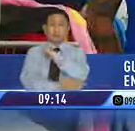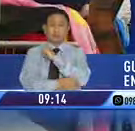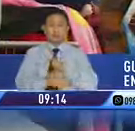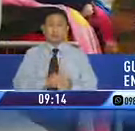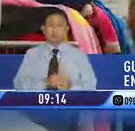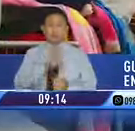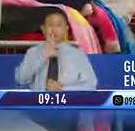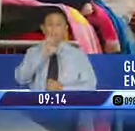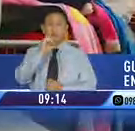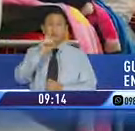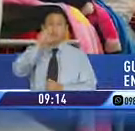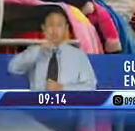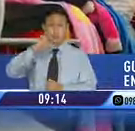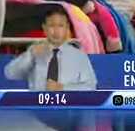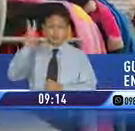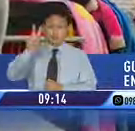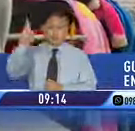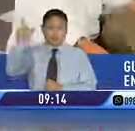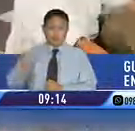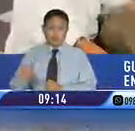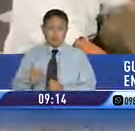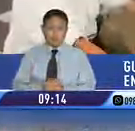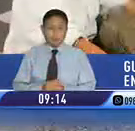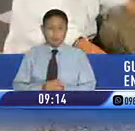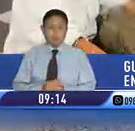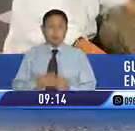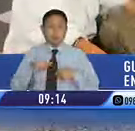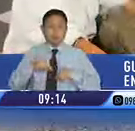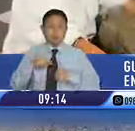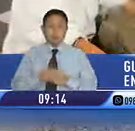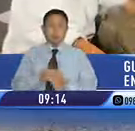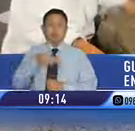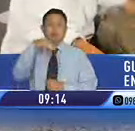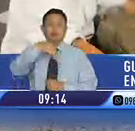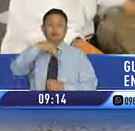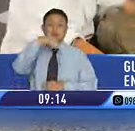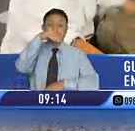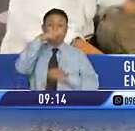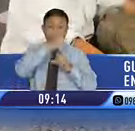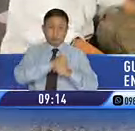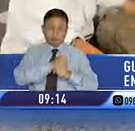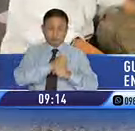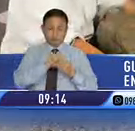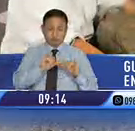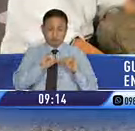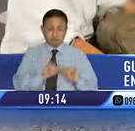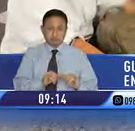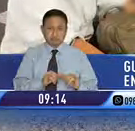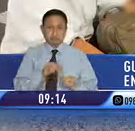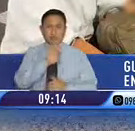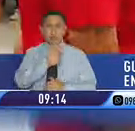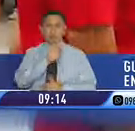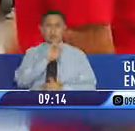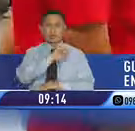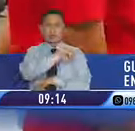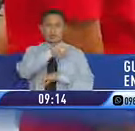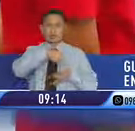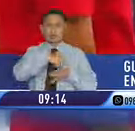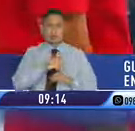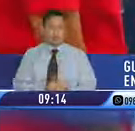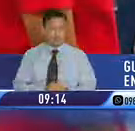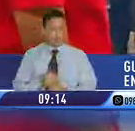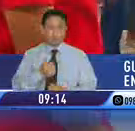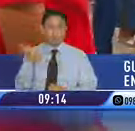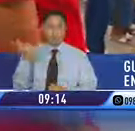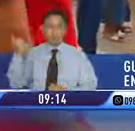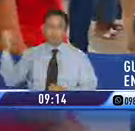90 personas de nacionalidad venezolana quienes hasta la noche de este martes están permanecido en ese lugar 40 horas Porque algo